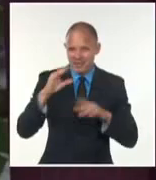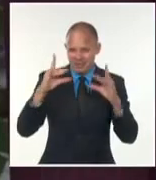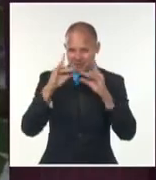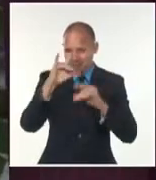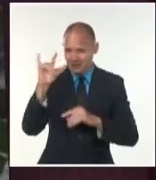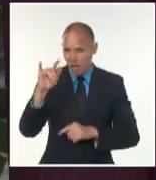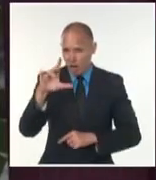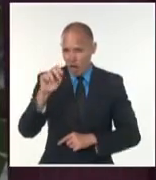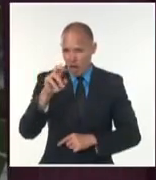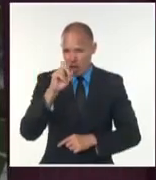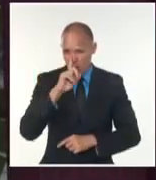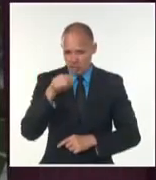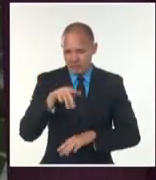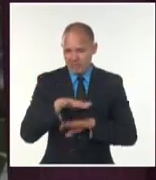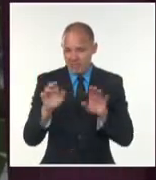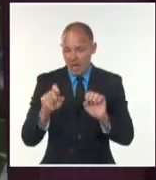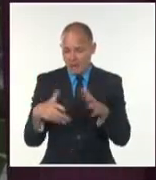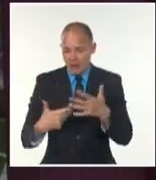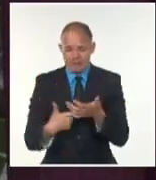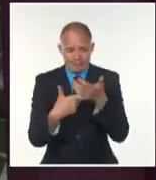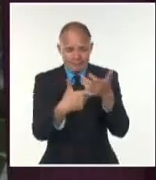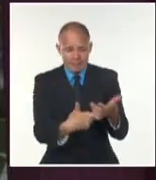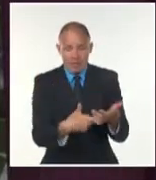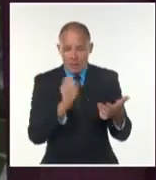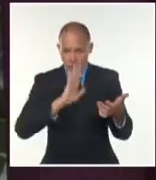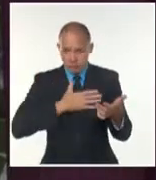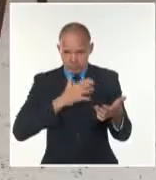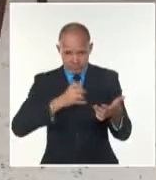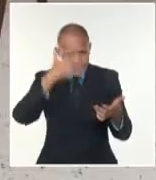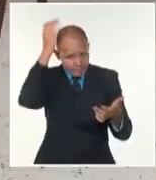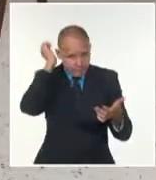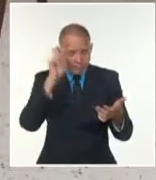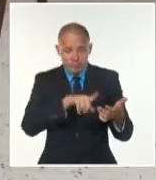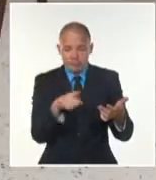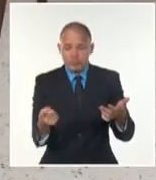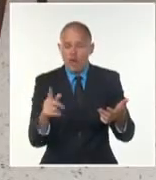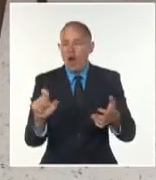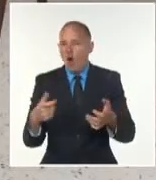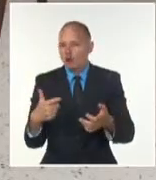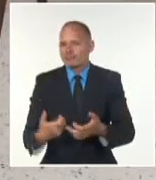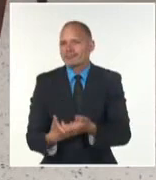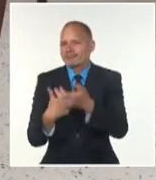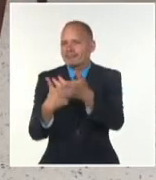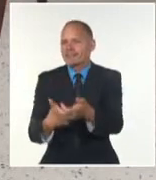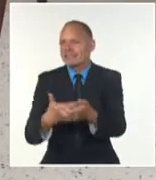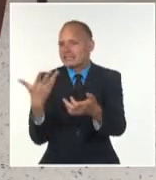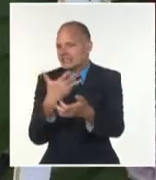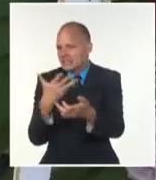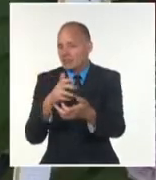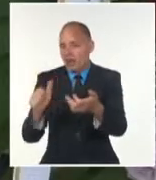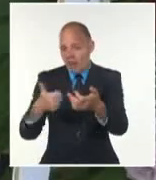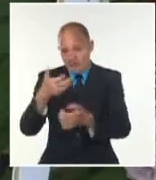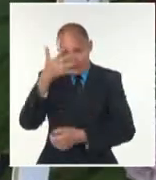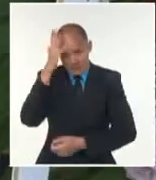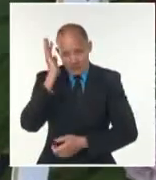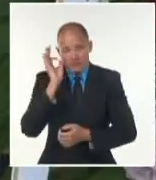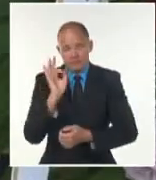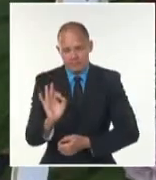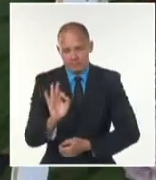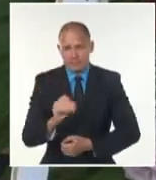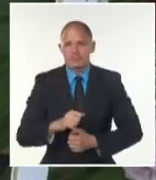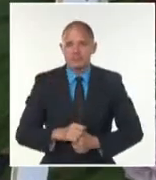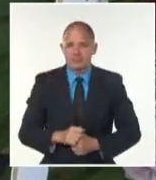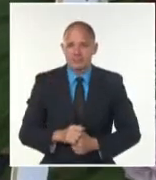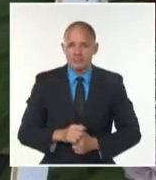florales En nombre del general de ejército Raúl Castro rus del primer Secretario del comité central del partido y presidente de la república Miguel